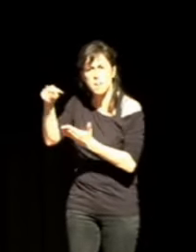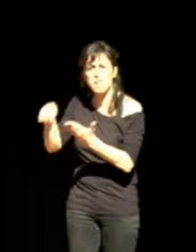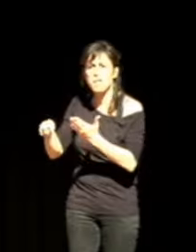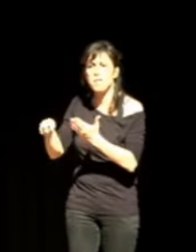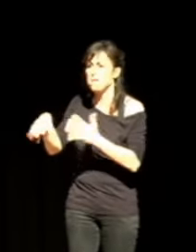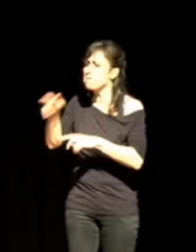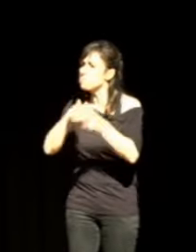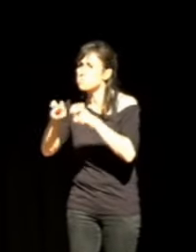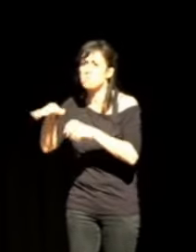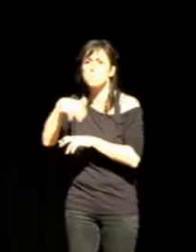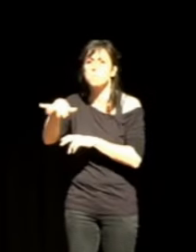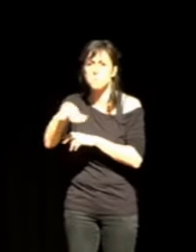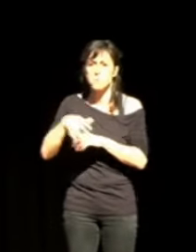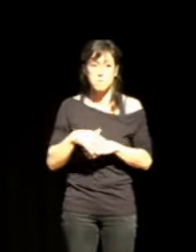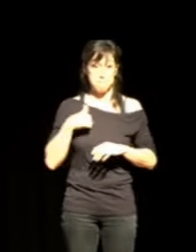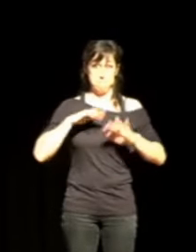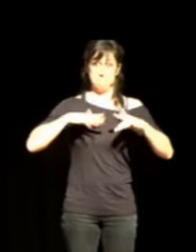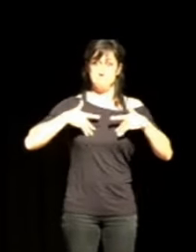sobre todos mis libros.